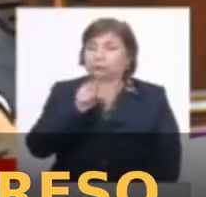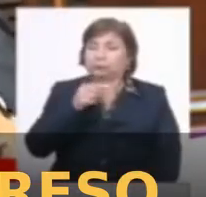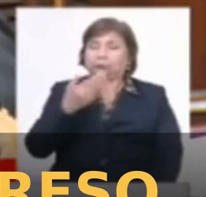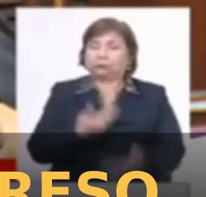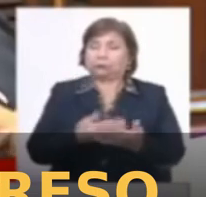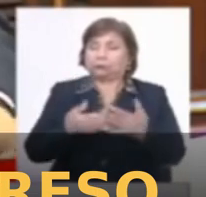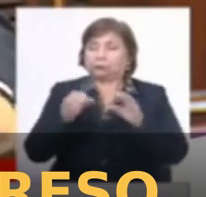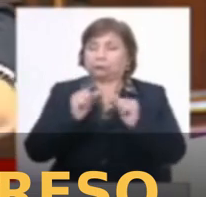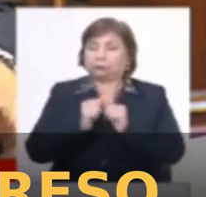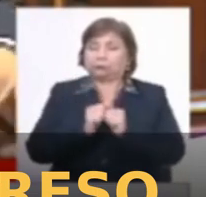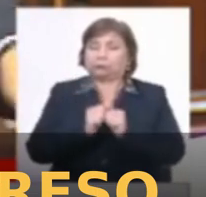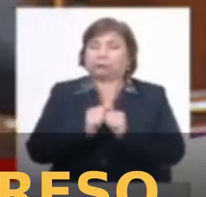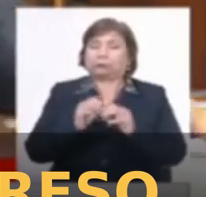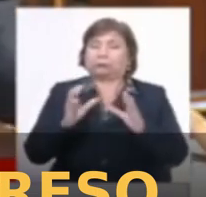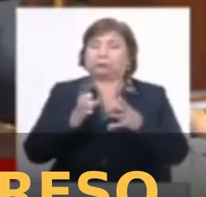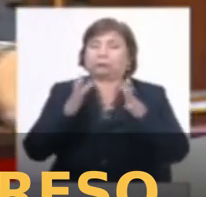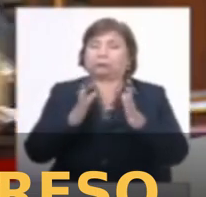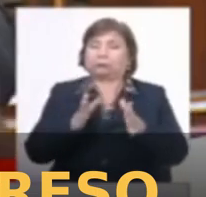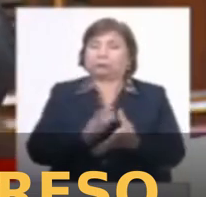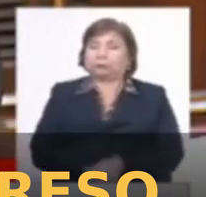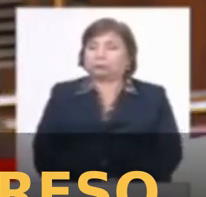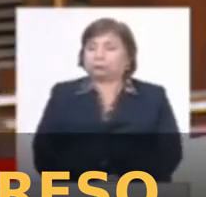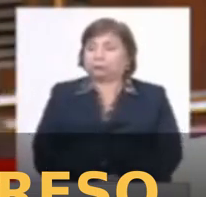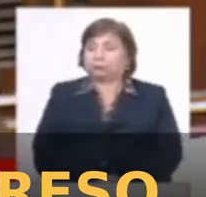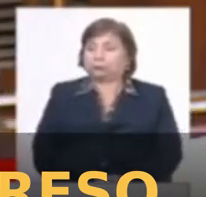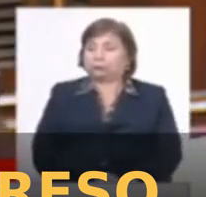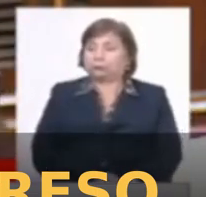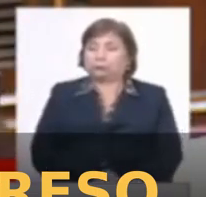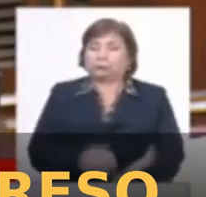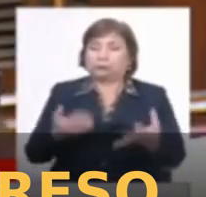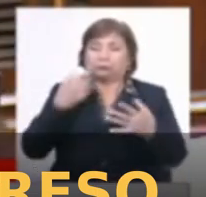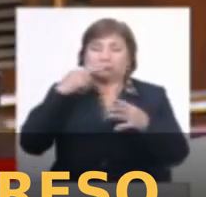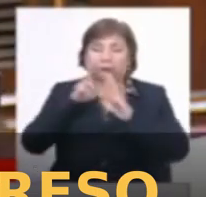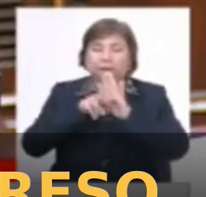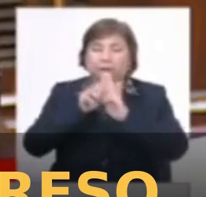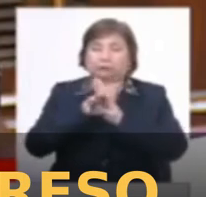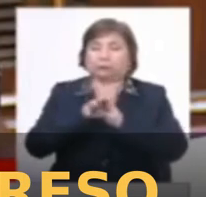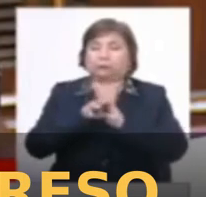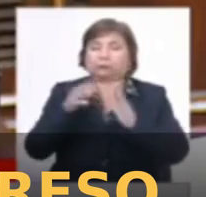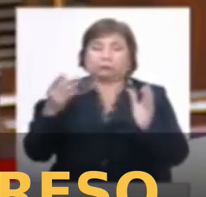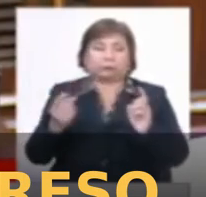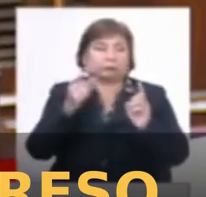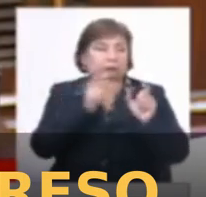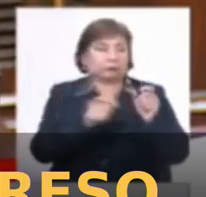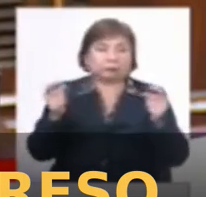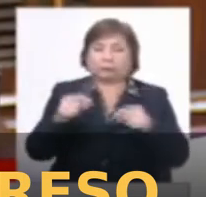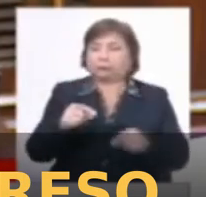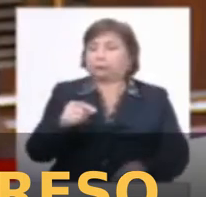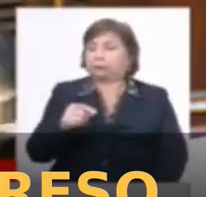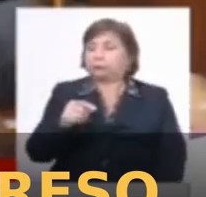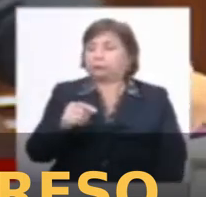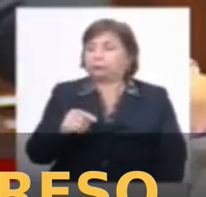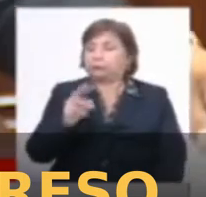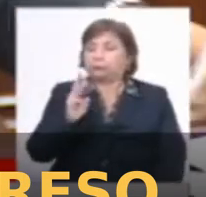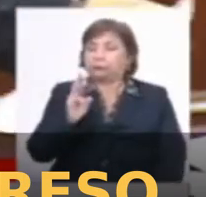manera presencial el congresista, los anteriores congresistas están de manera virtual y de manera presencial el congresista Wong.